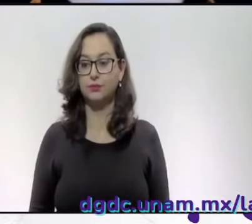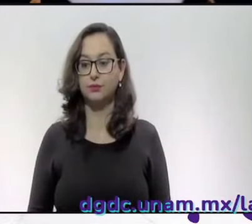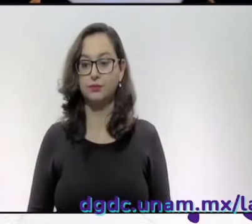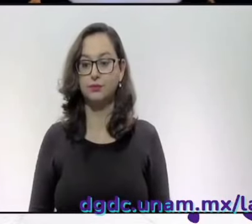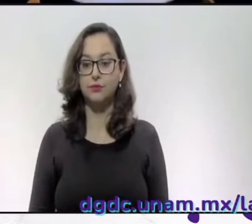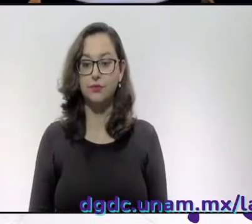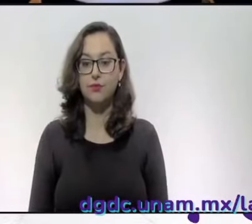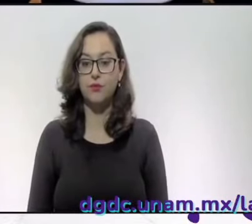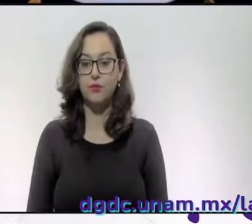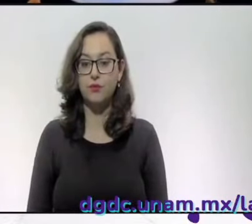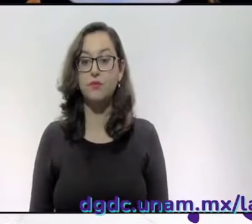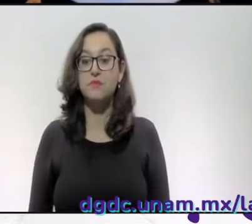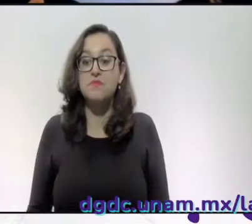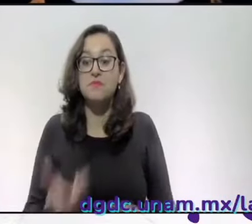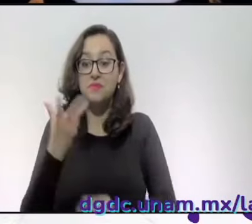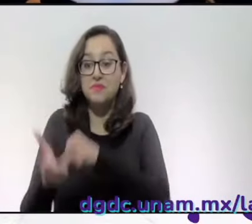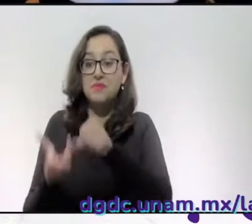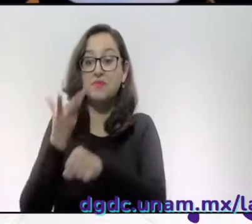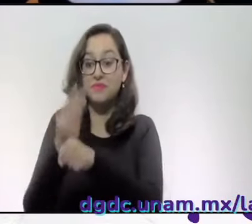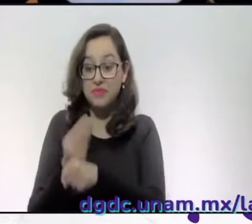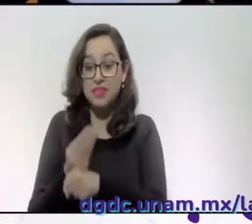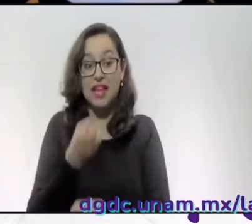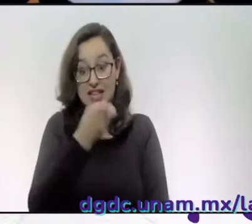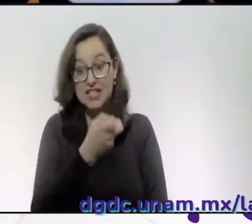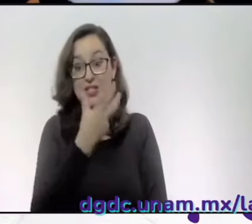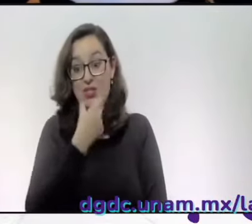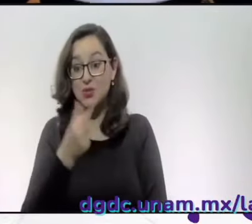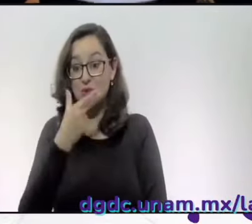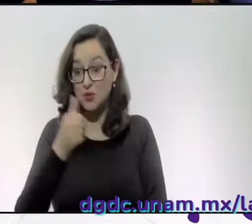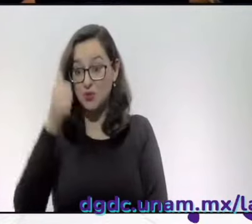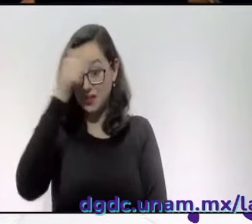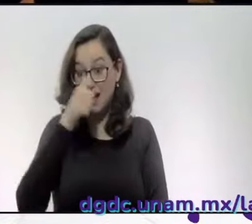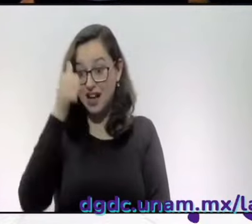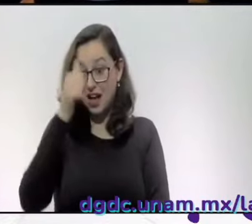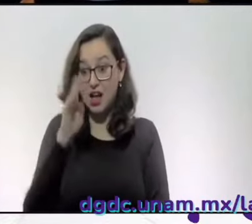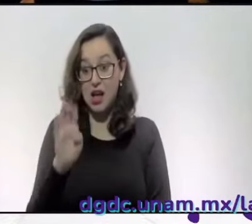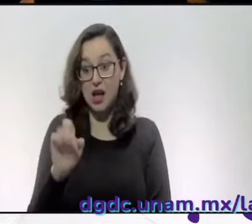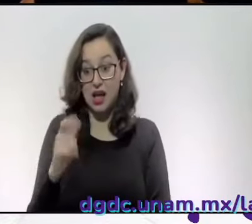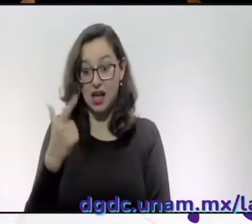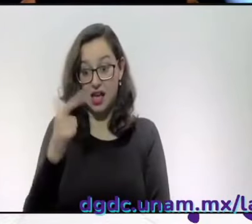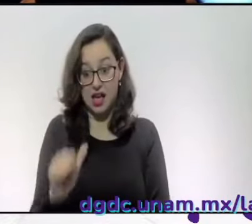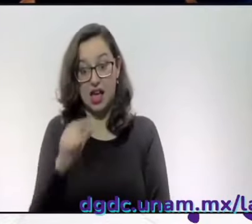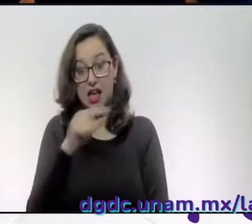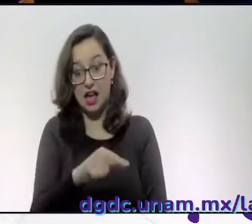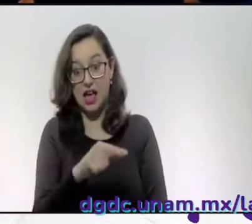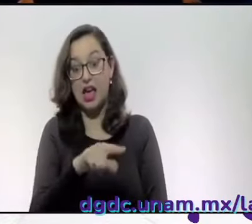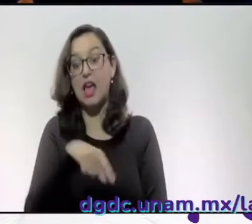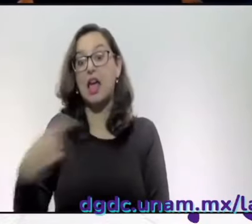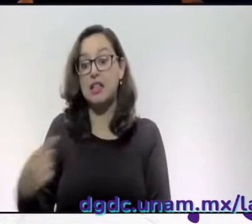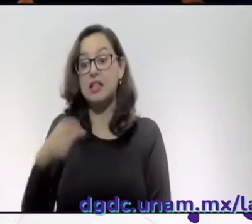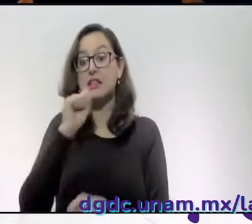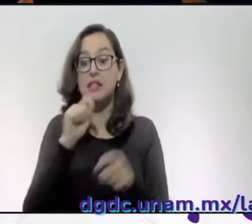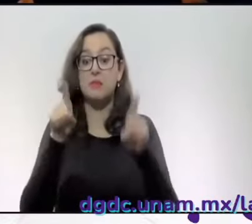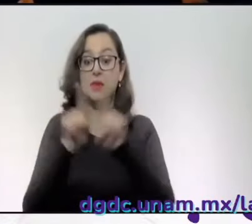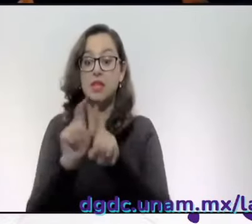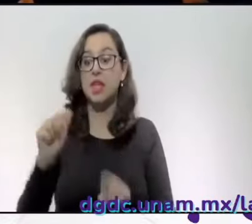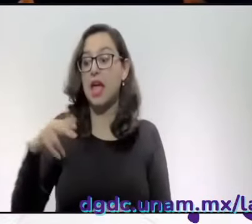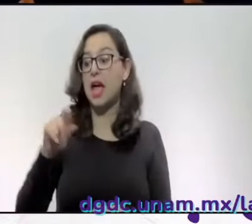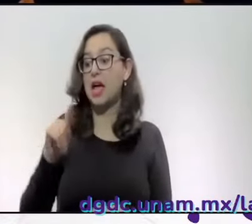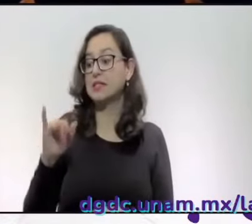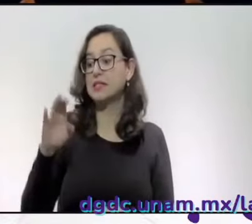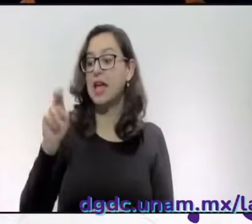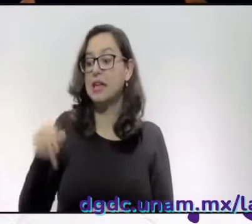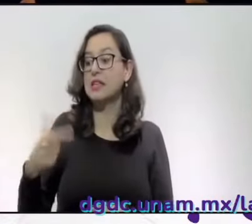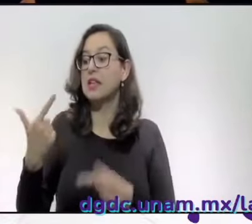Sí, es nada más para comentar, en cuanto a ese sacerdote belga, hubo una comunicación muy interesante con Einstein. Lemaître le mandó sus